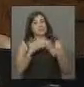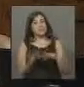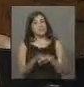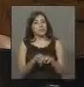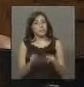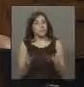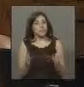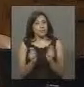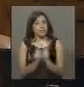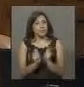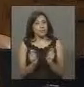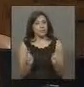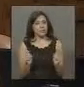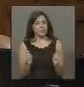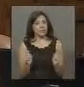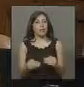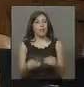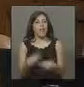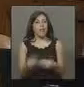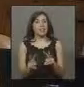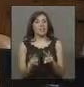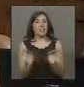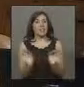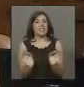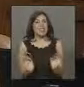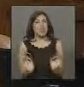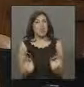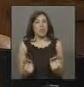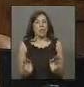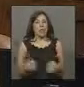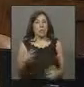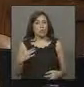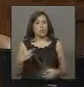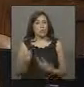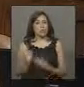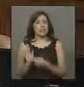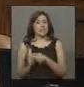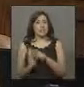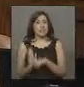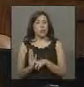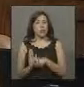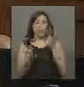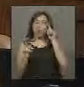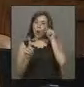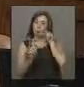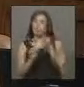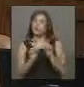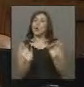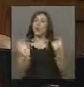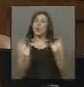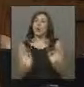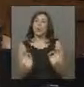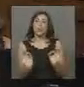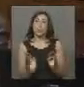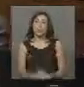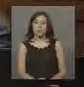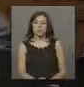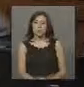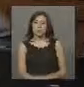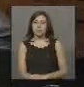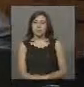durante su campaña en avanzar en temas de seguridad ciudadana y este proyecto apunta exactamente en esa